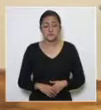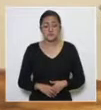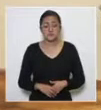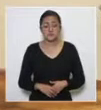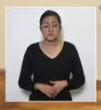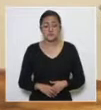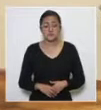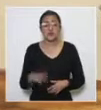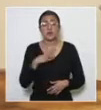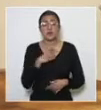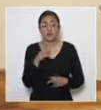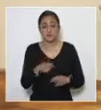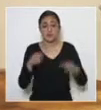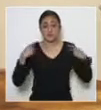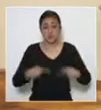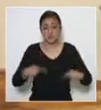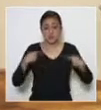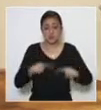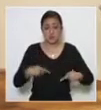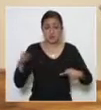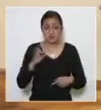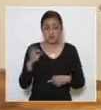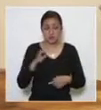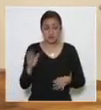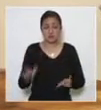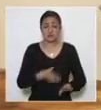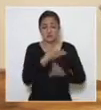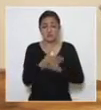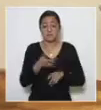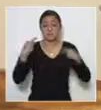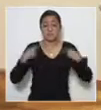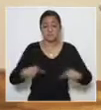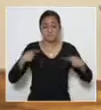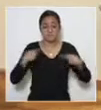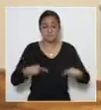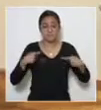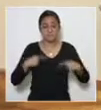Si hay un delincuente que esté extorsionando